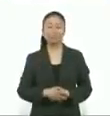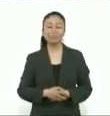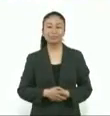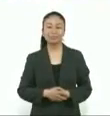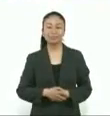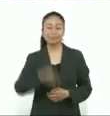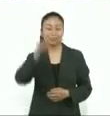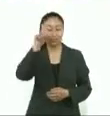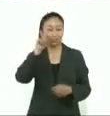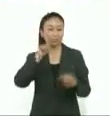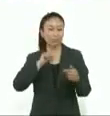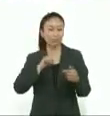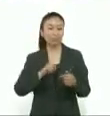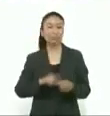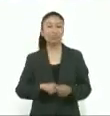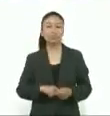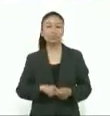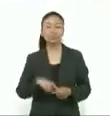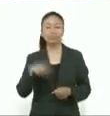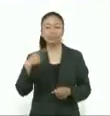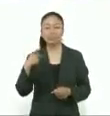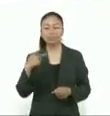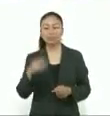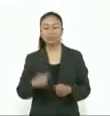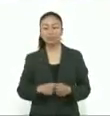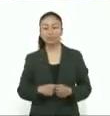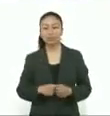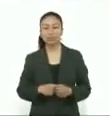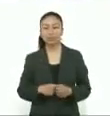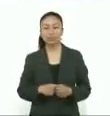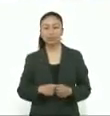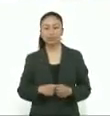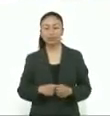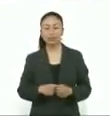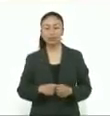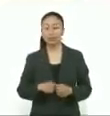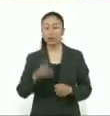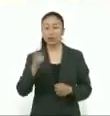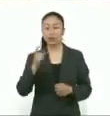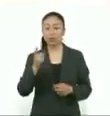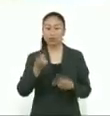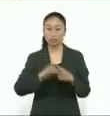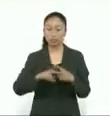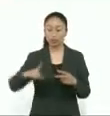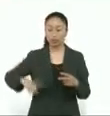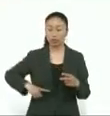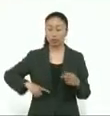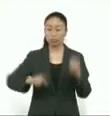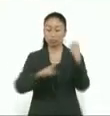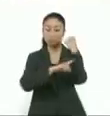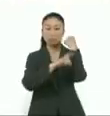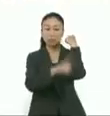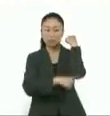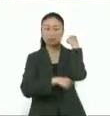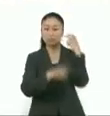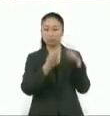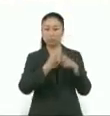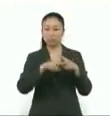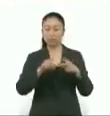mujer que hizo su campaña embarazada, que siendo